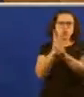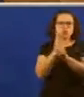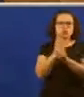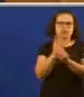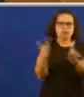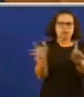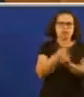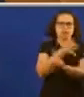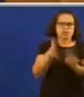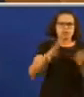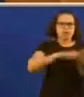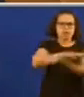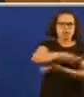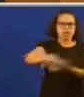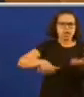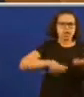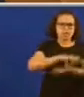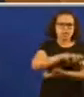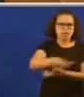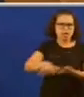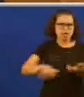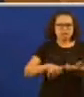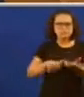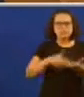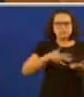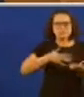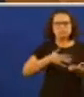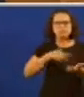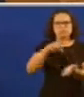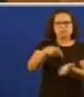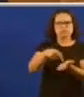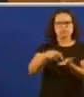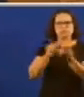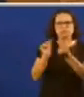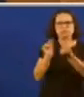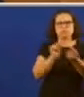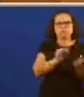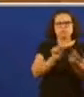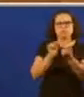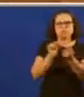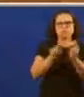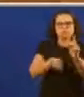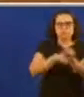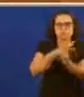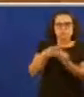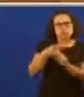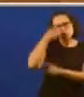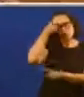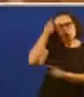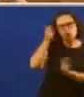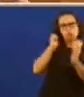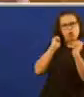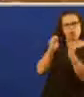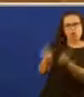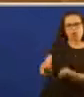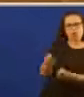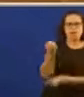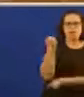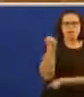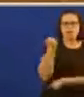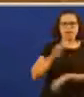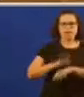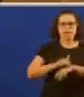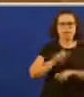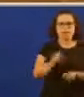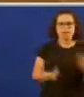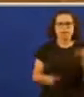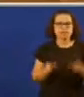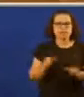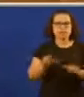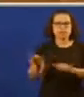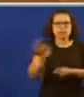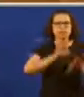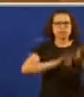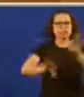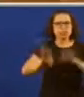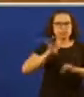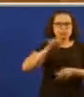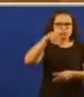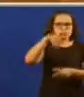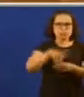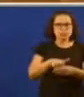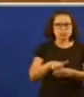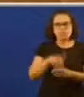diálogo e que reclame o dereito das persoas e dos povos a poder decidir porque forma parte tamén das liberdades